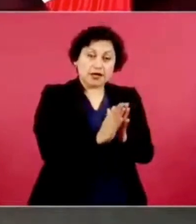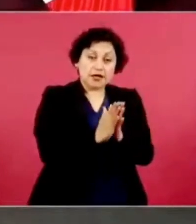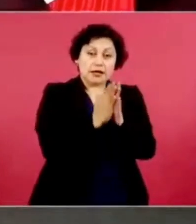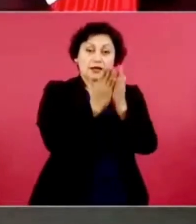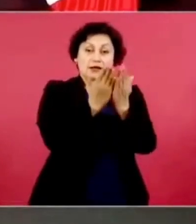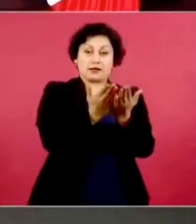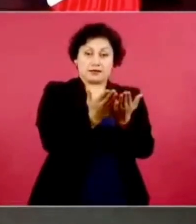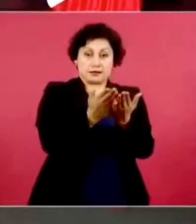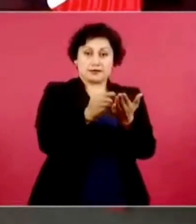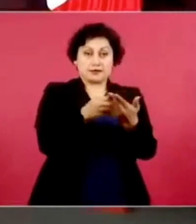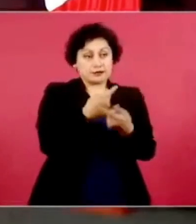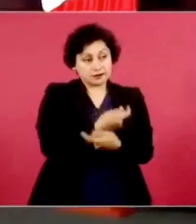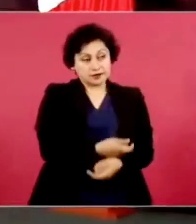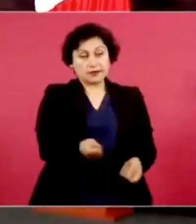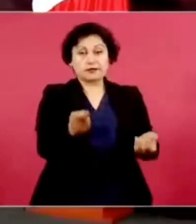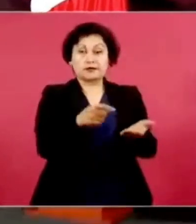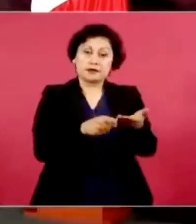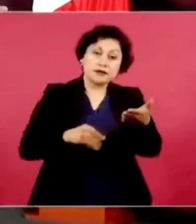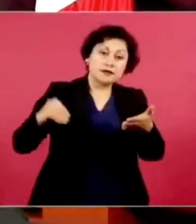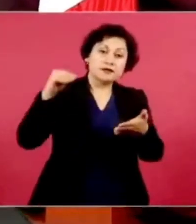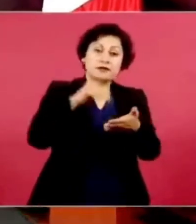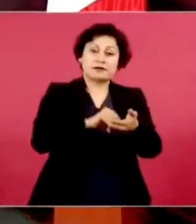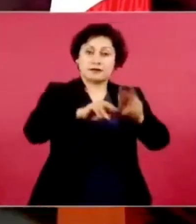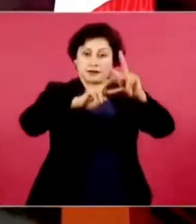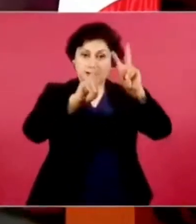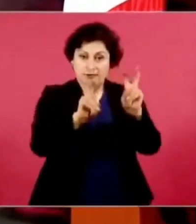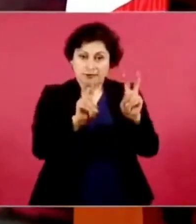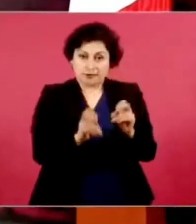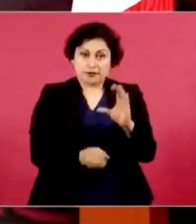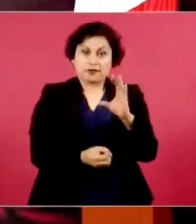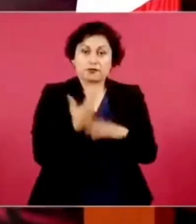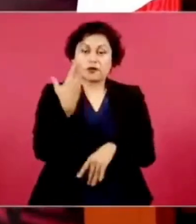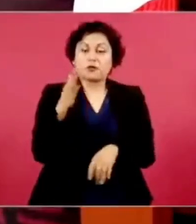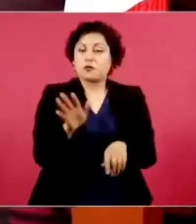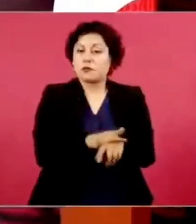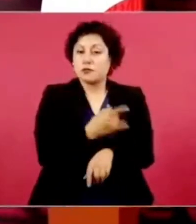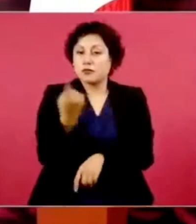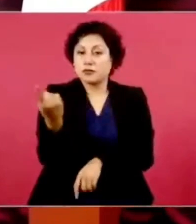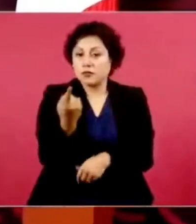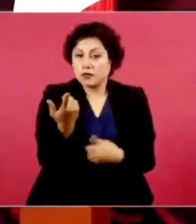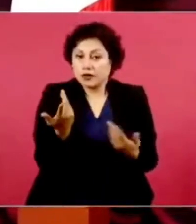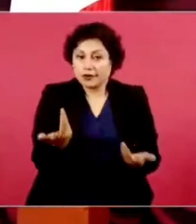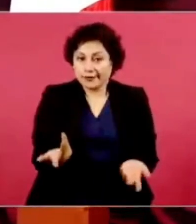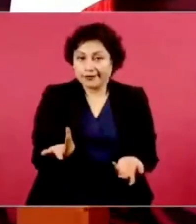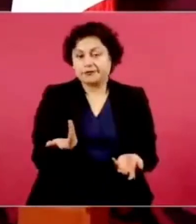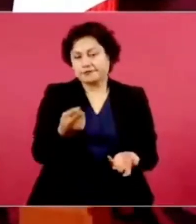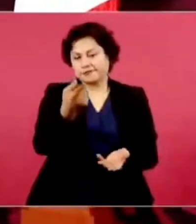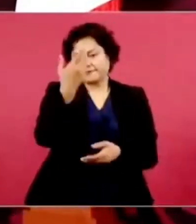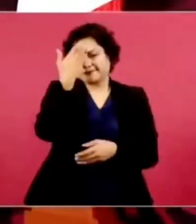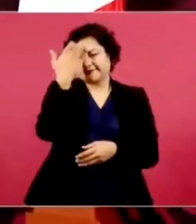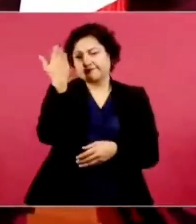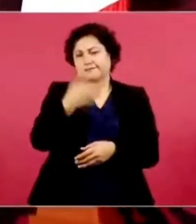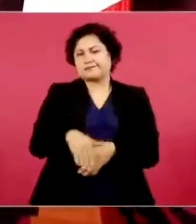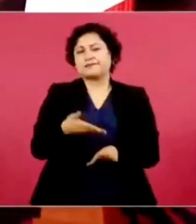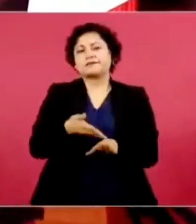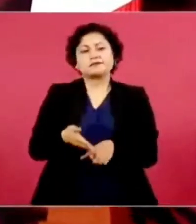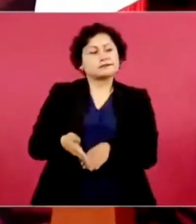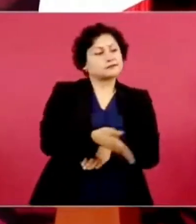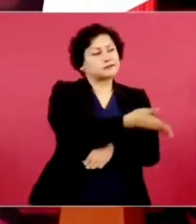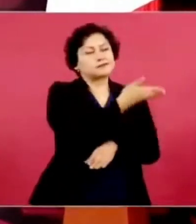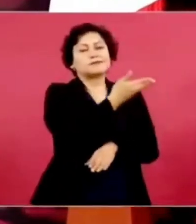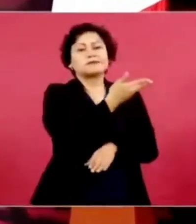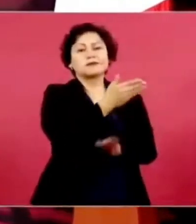porque los anteriores libros de texto pues iban